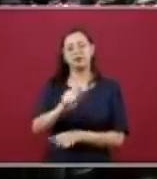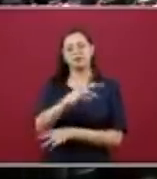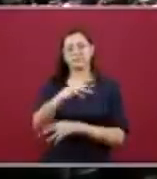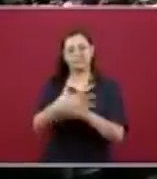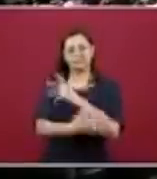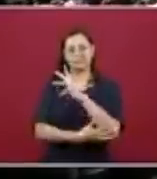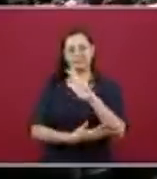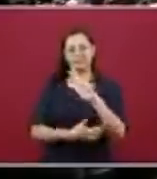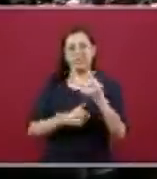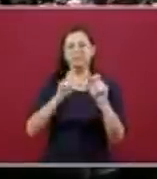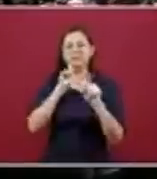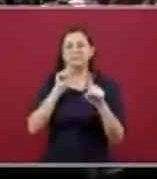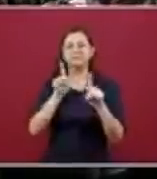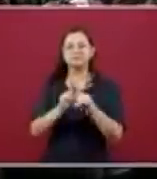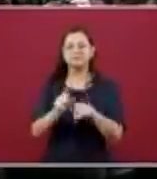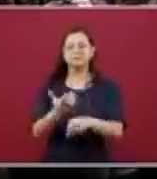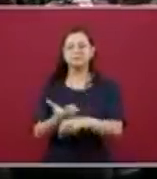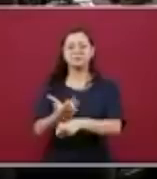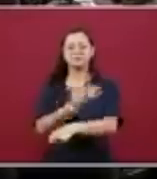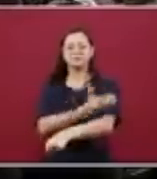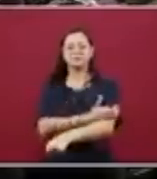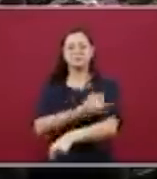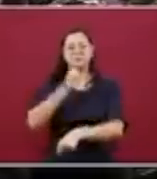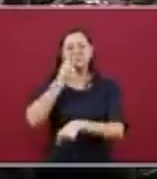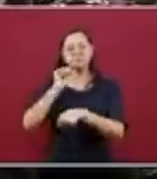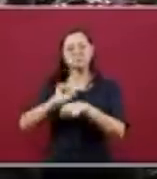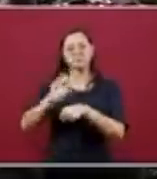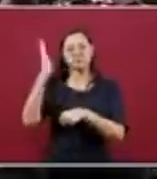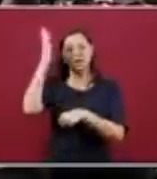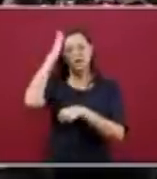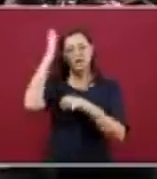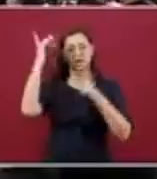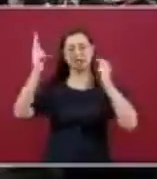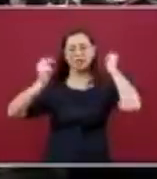me acompañó el secretario de Turismo,